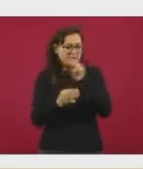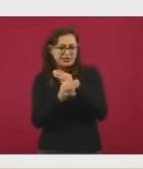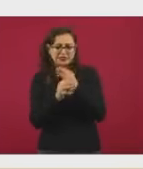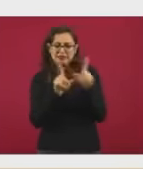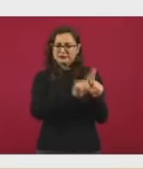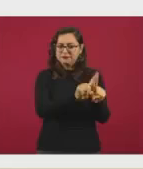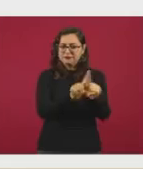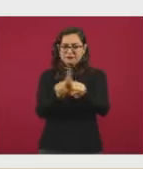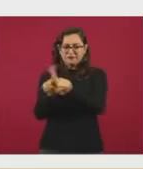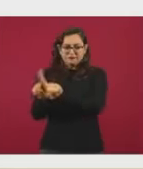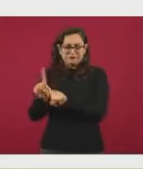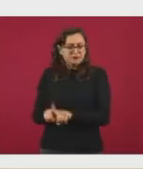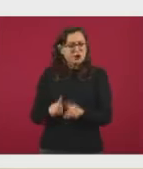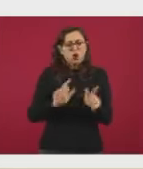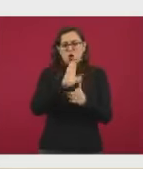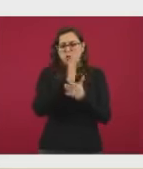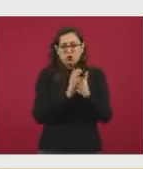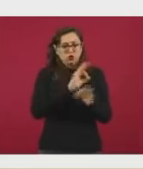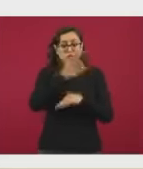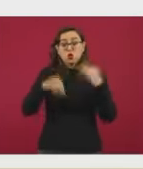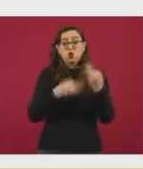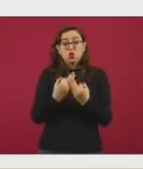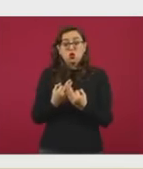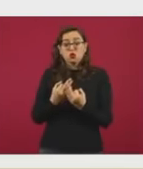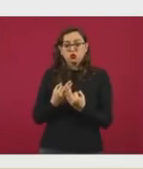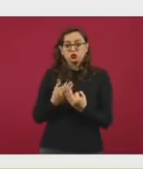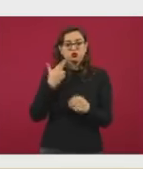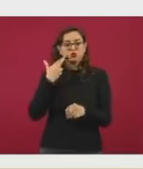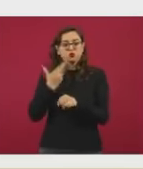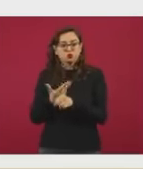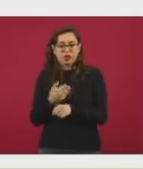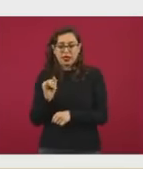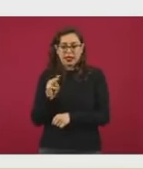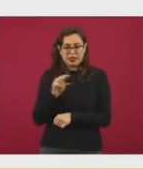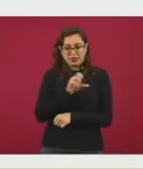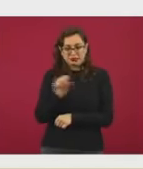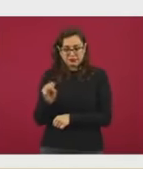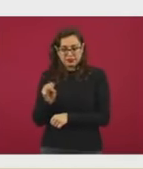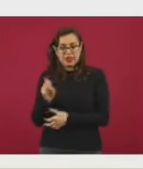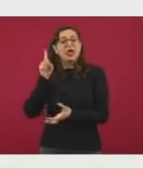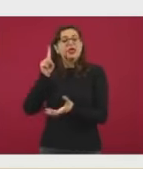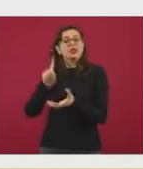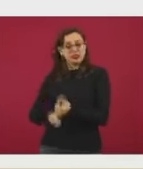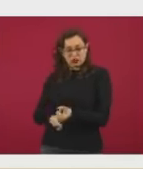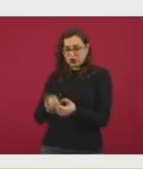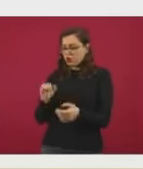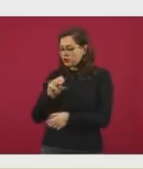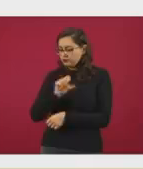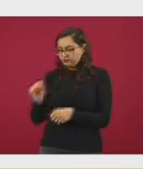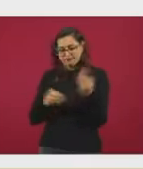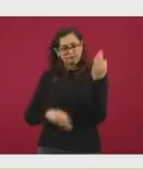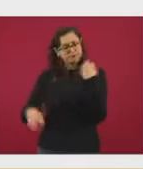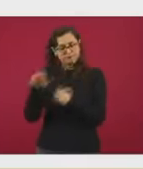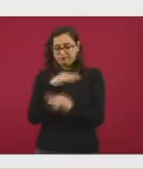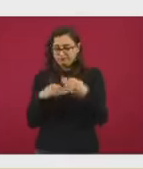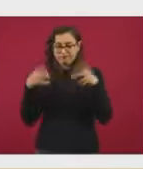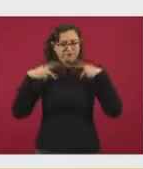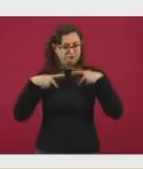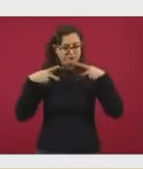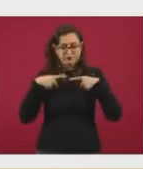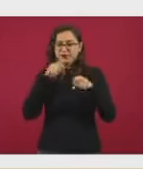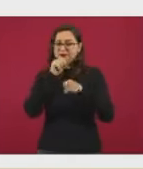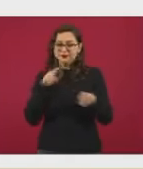las pólizas de mantenimiento y demás. El servicio se realizaba además en las instalaciones del Seguro Social y con personal del